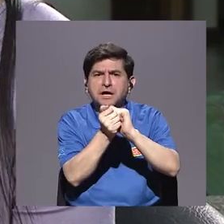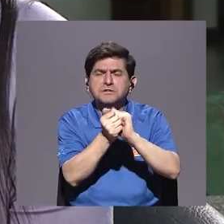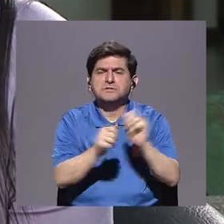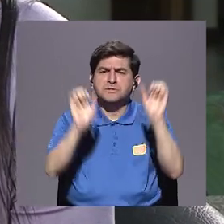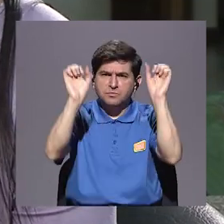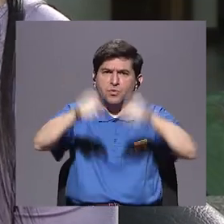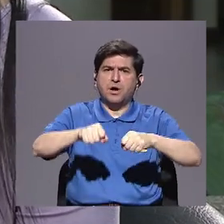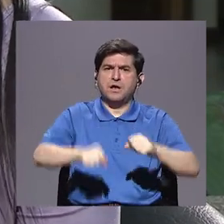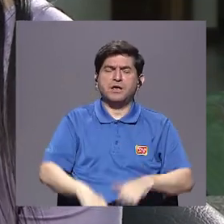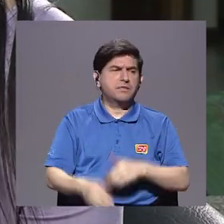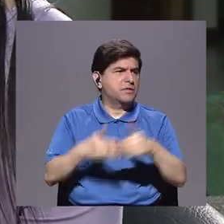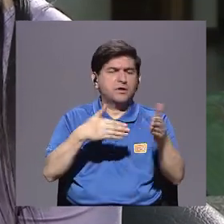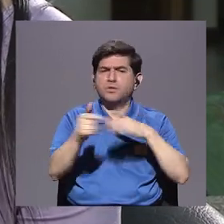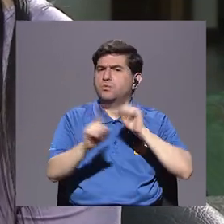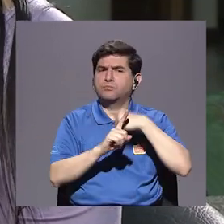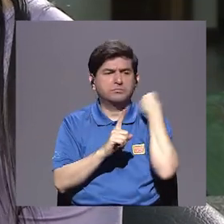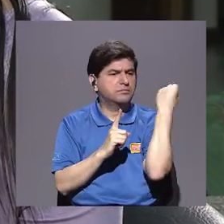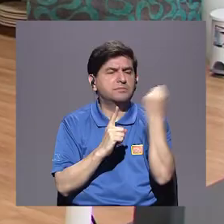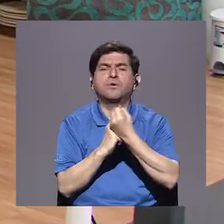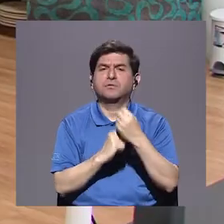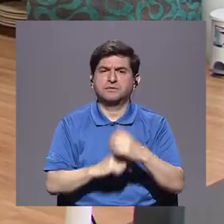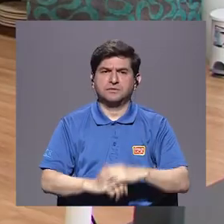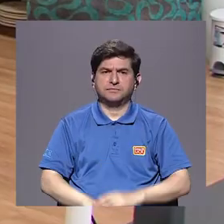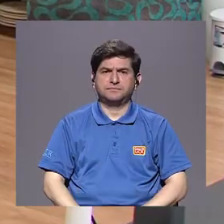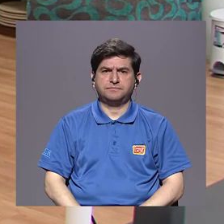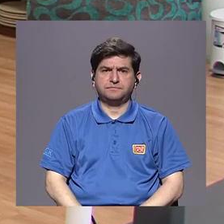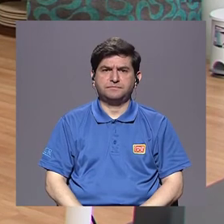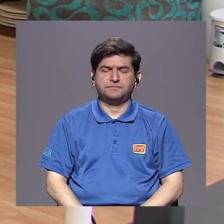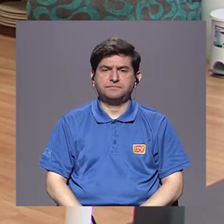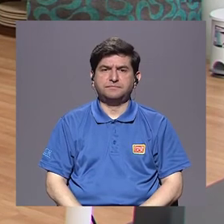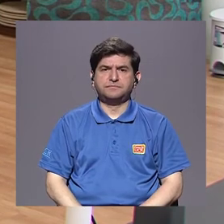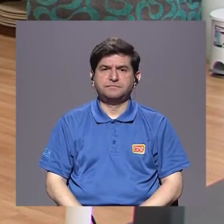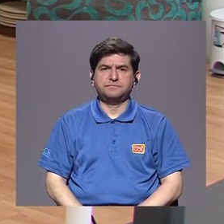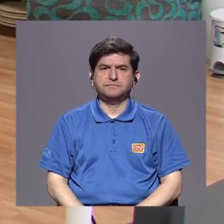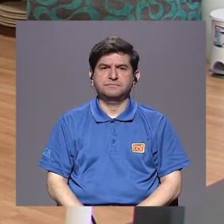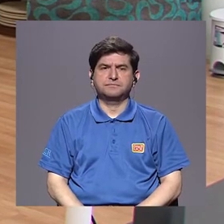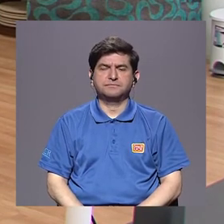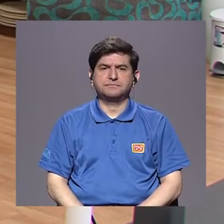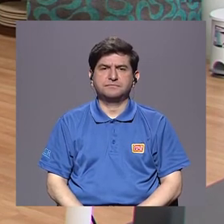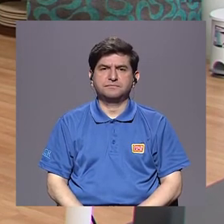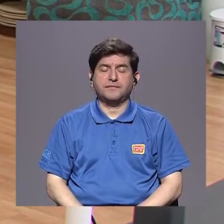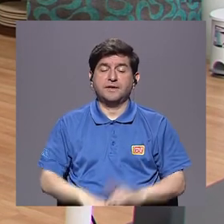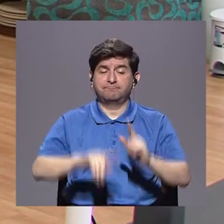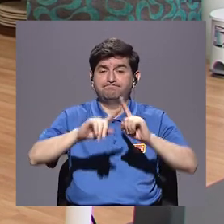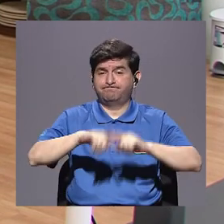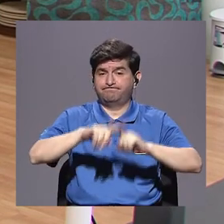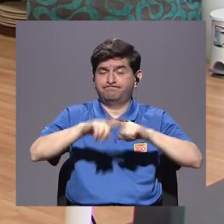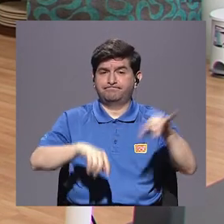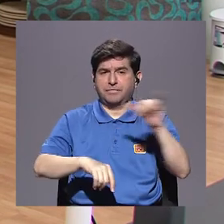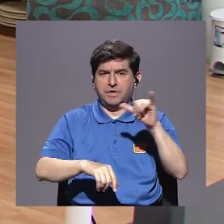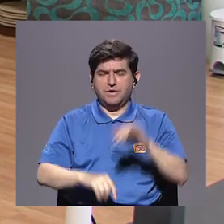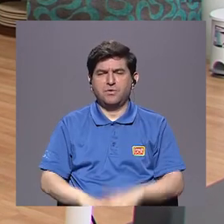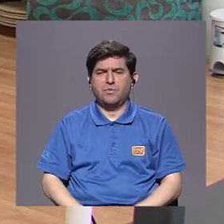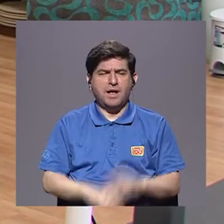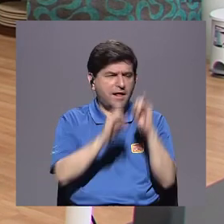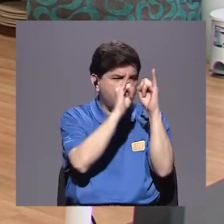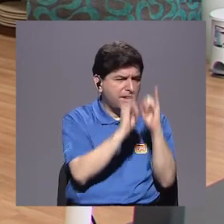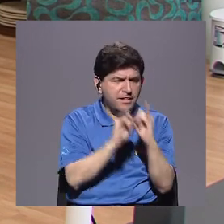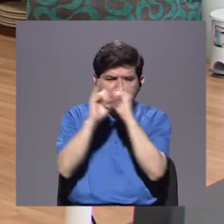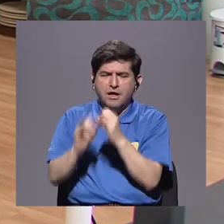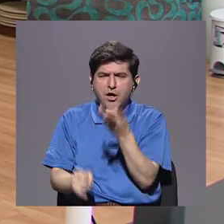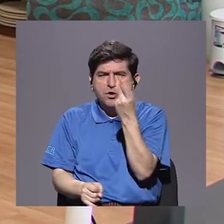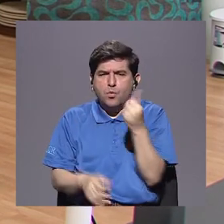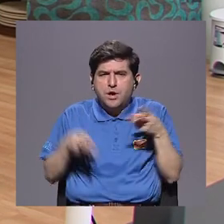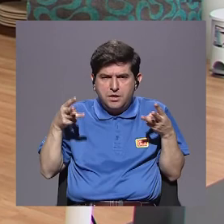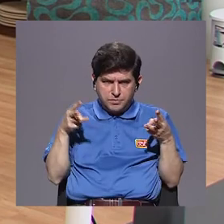a cualquier condición. Y eso depende igual qué tan individualizado va a